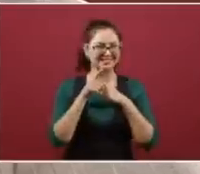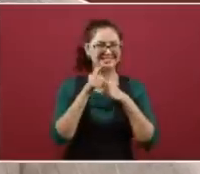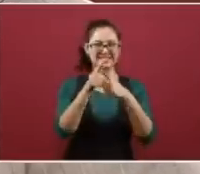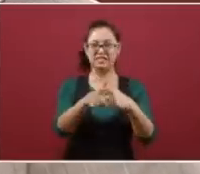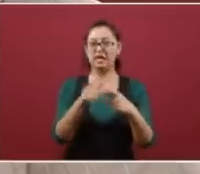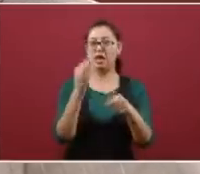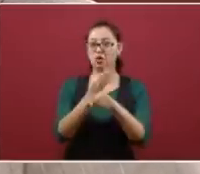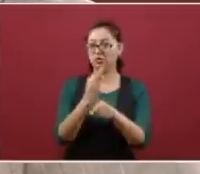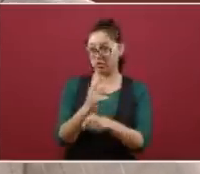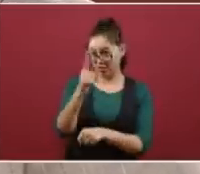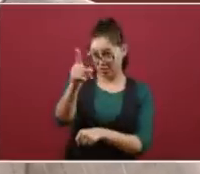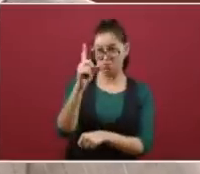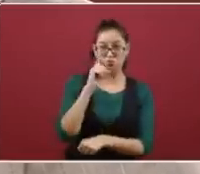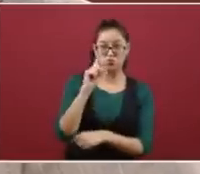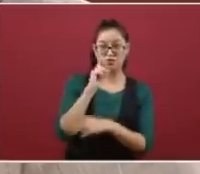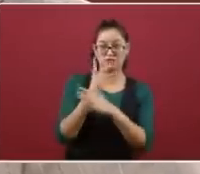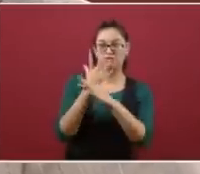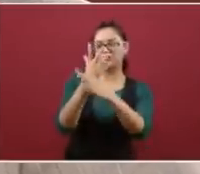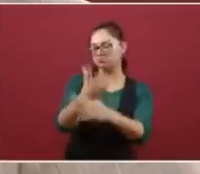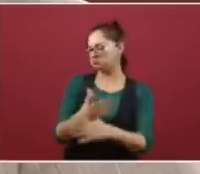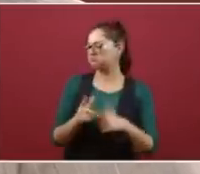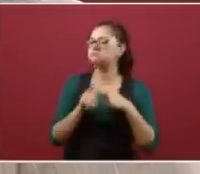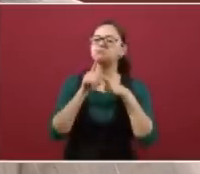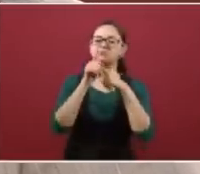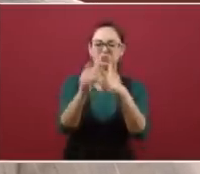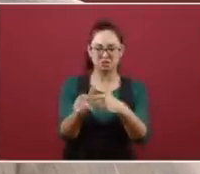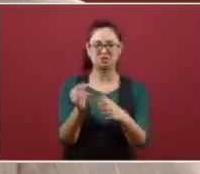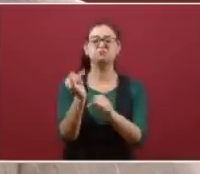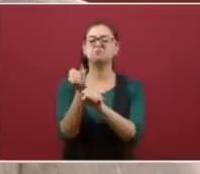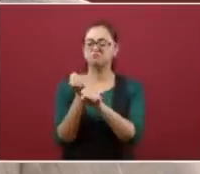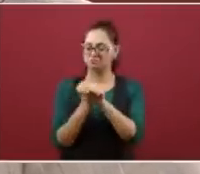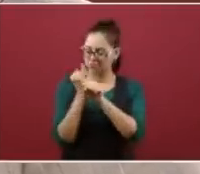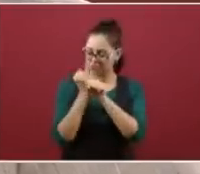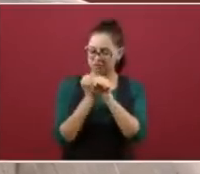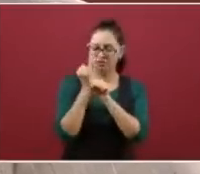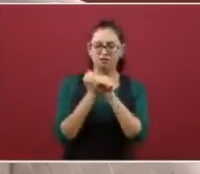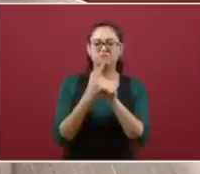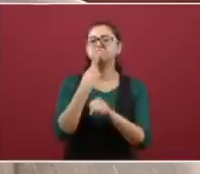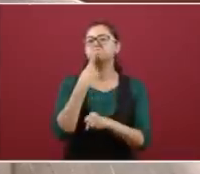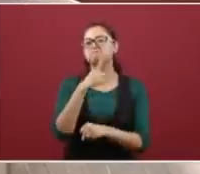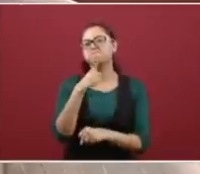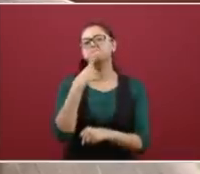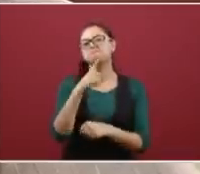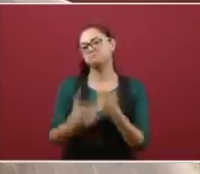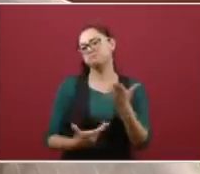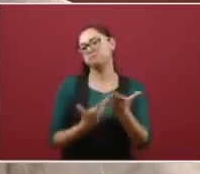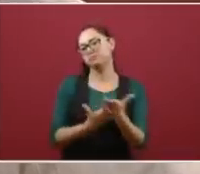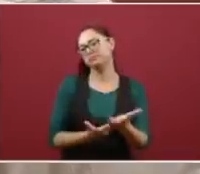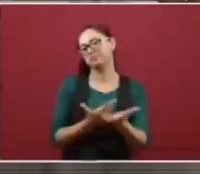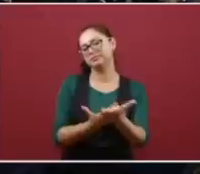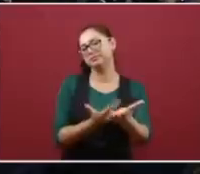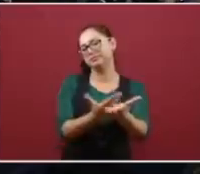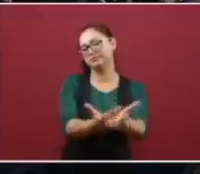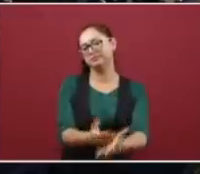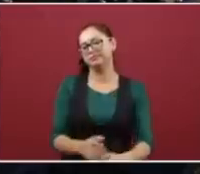compañera efectivamente ya estamos haciendo las investigaciones y vamos a presentar las denuncias correspondientes